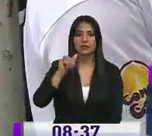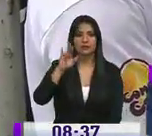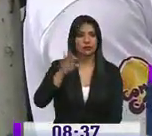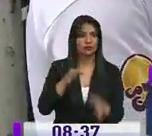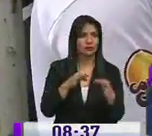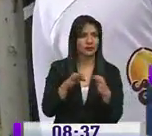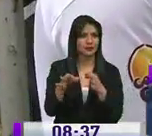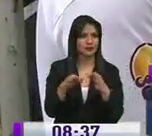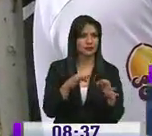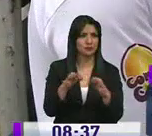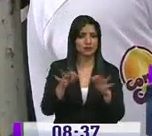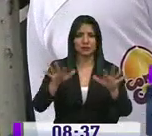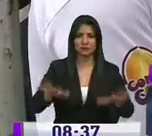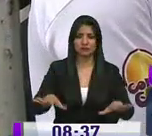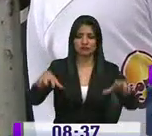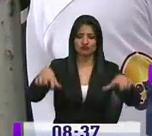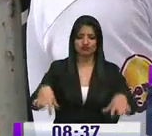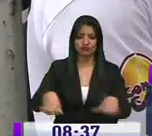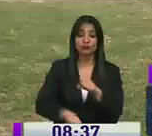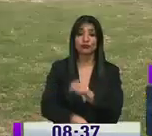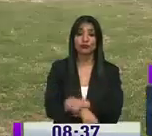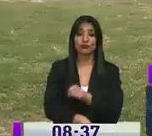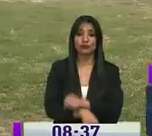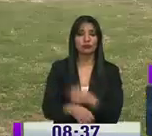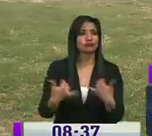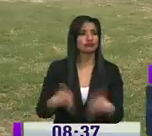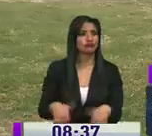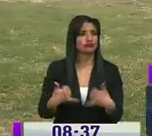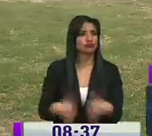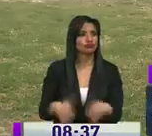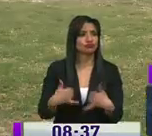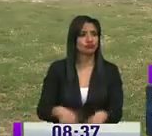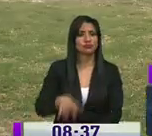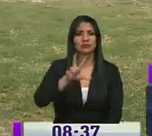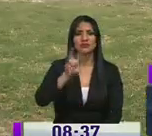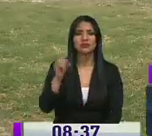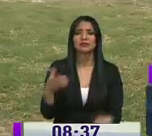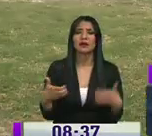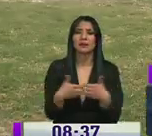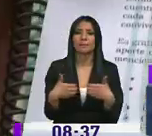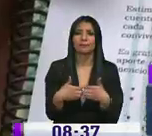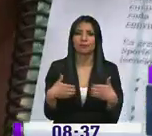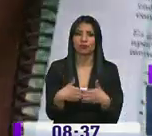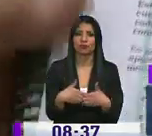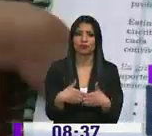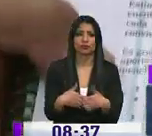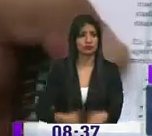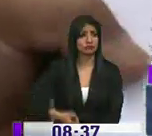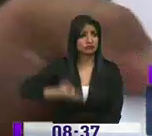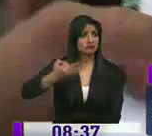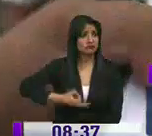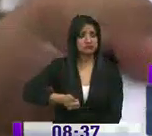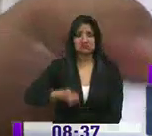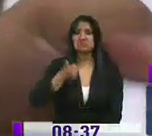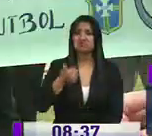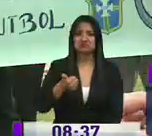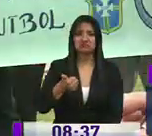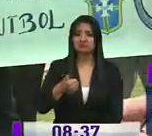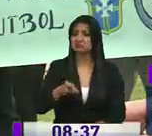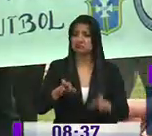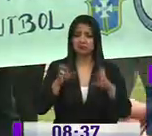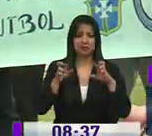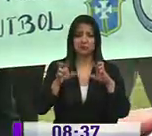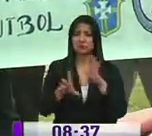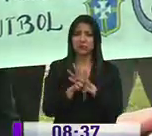en el lugar donde está la cancha de fútbol juegan alrededor de 30 equipos que estarían legalmente constituidos nosotros somos